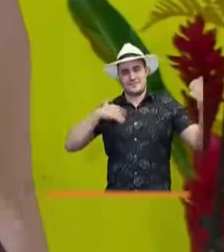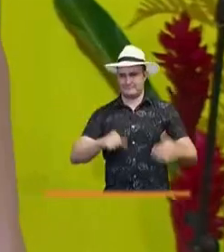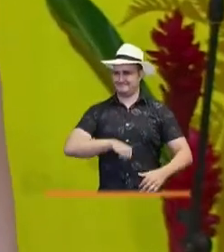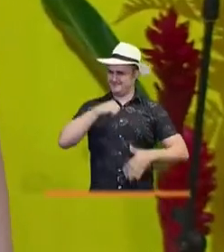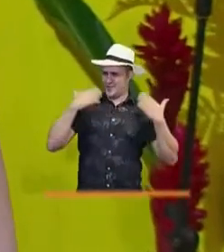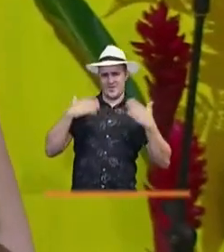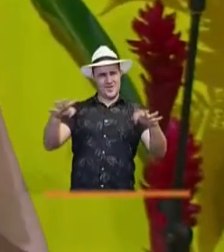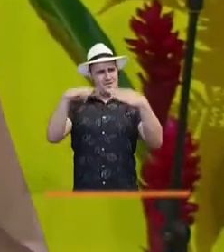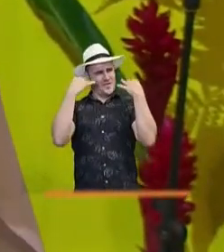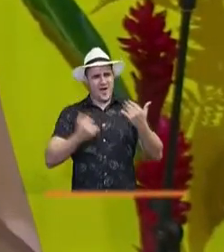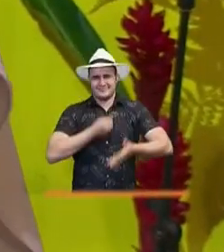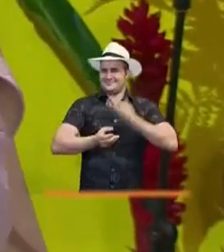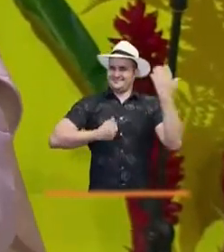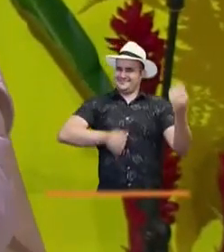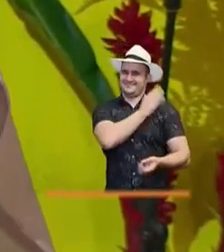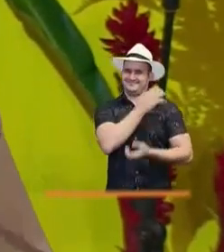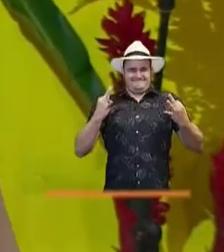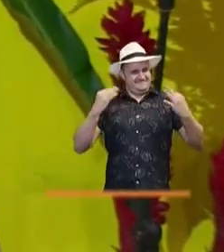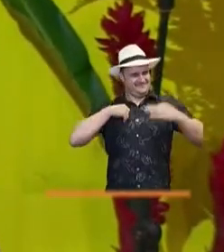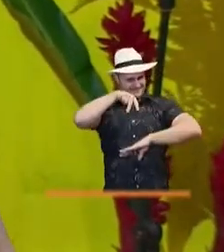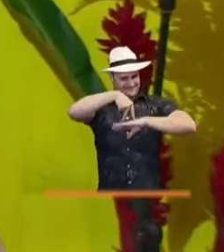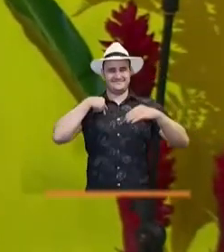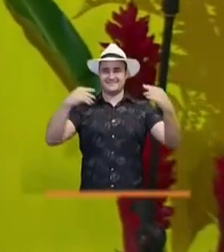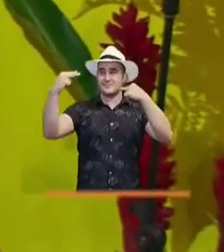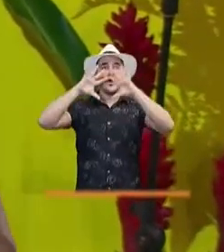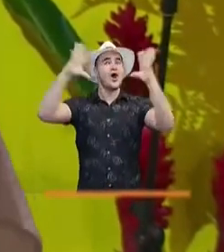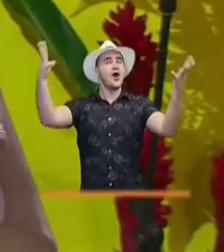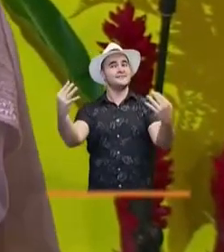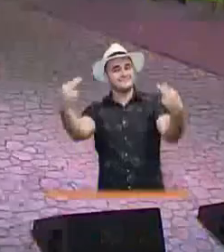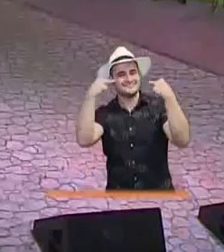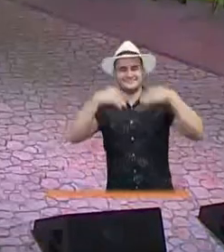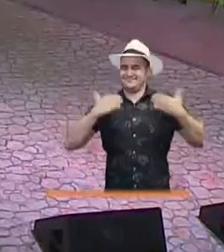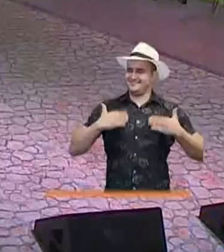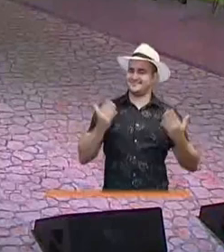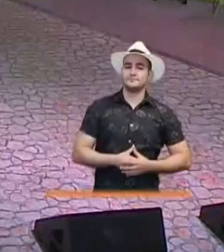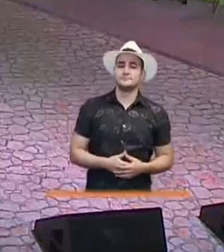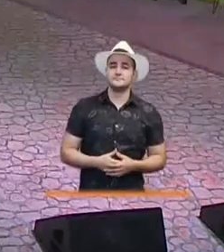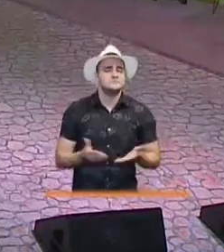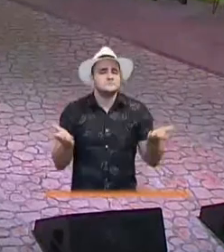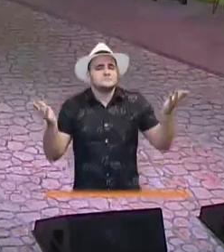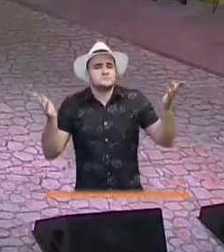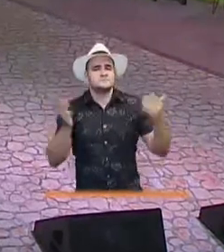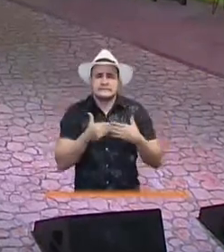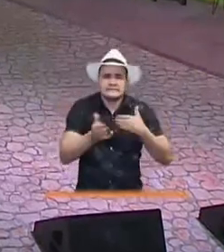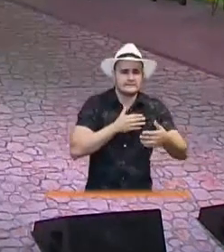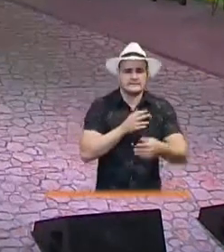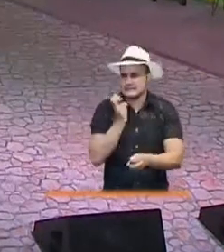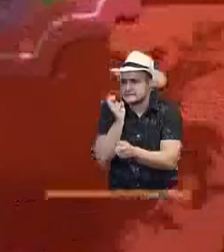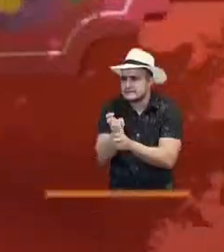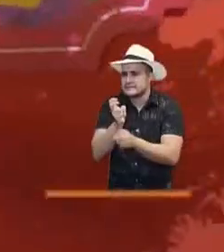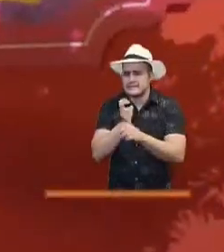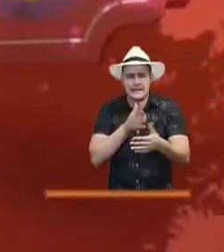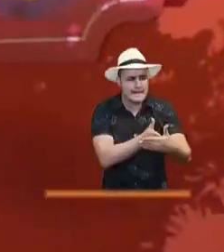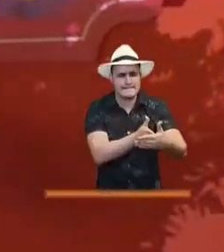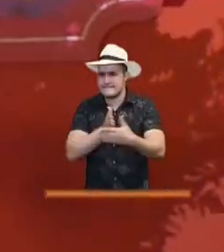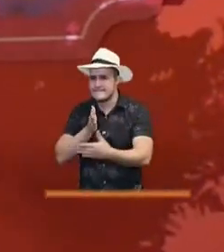vean trovando aquí en el extranjero. Sin importar los tropiezos,